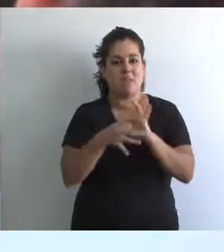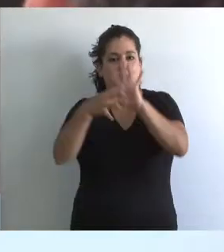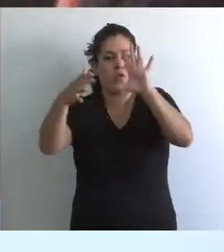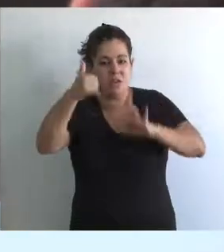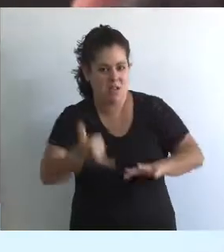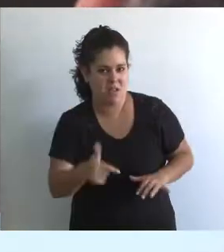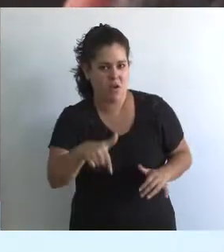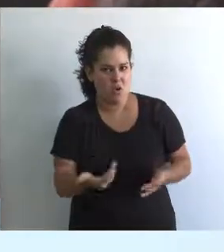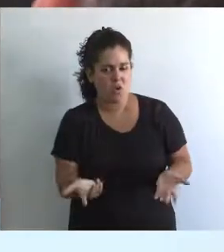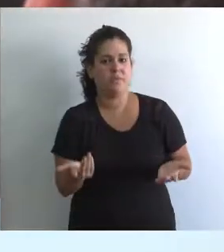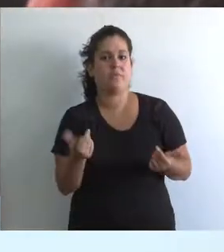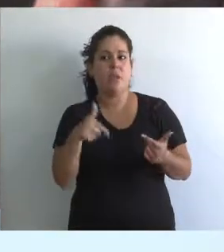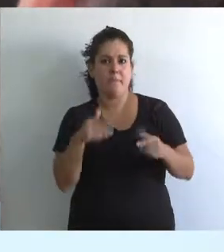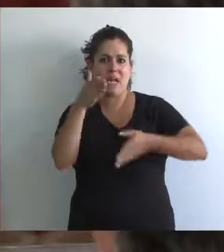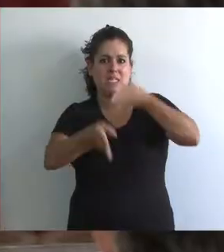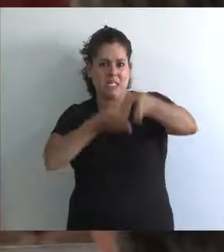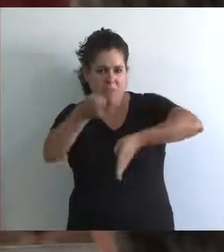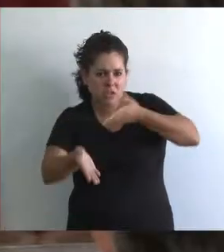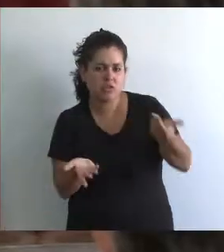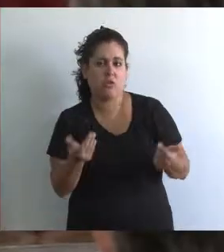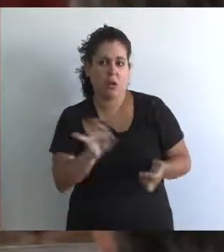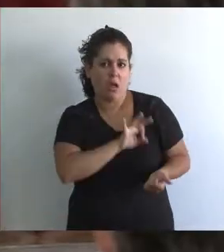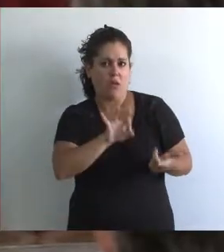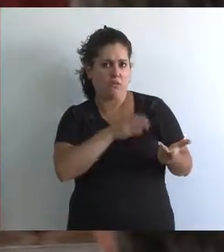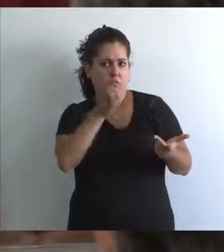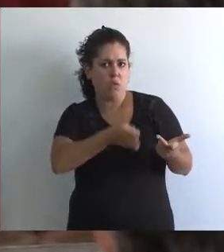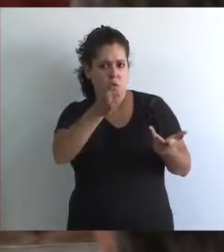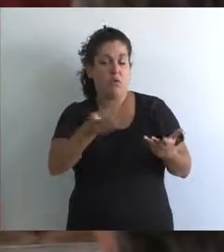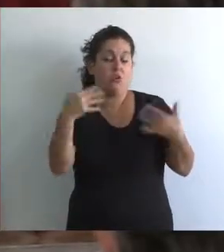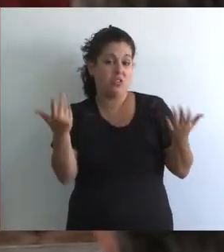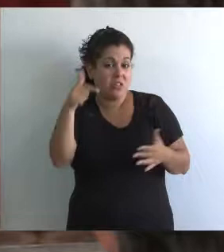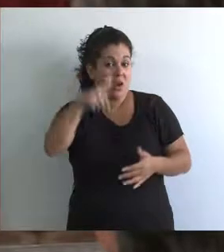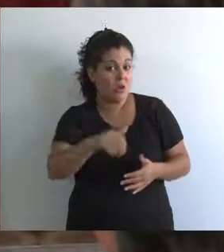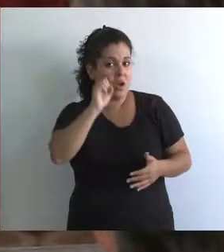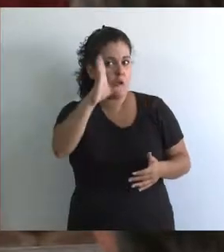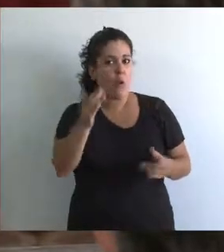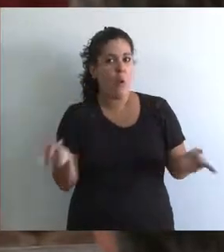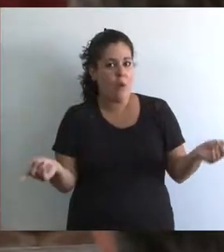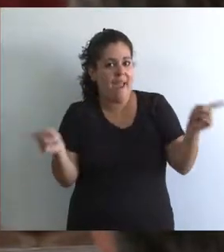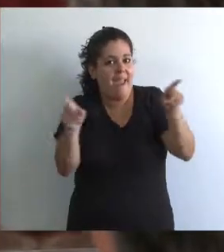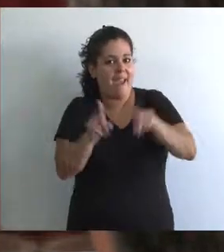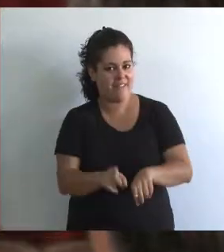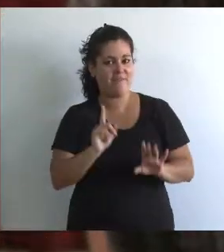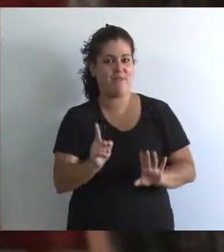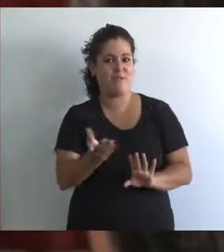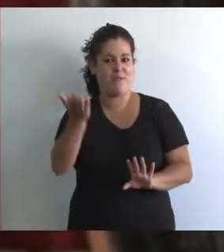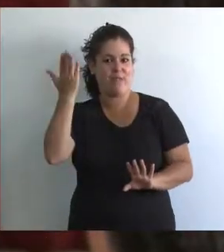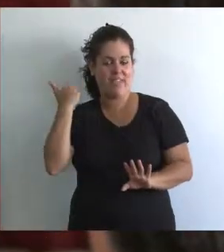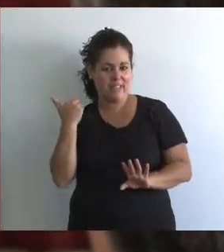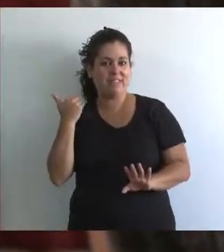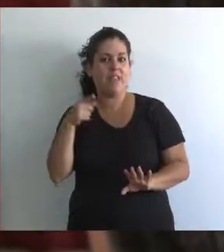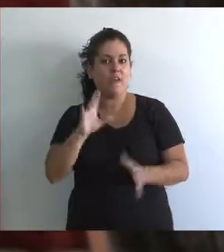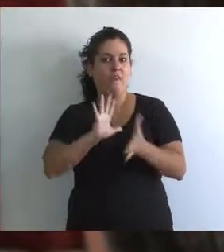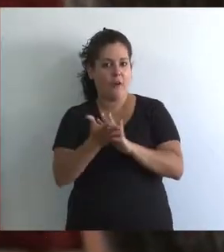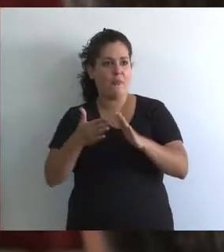más democrática, de más apertura. Hoy hay más participación en todos los ámbitos. Entonces el club volvió a revalorizarse, digamos, en